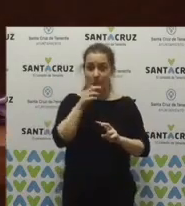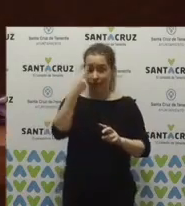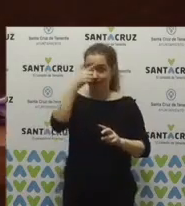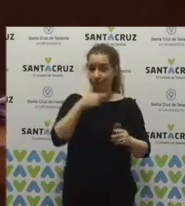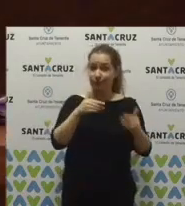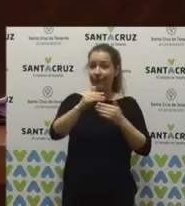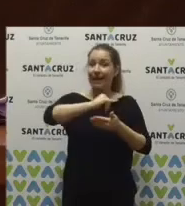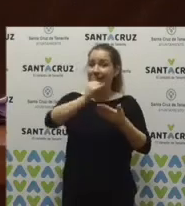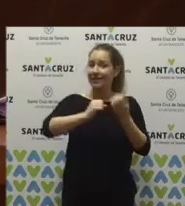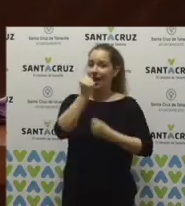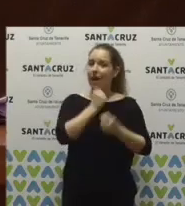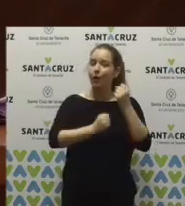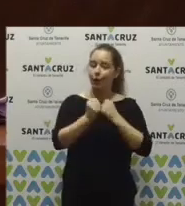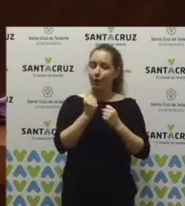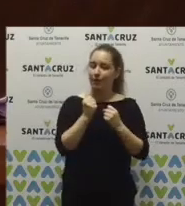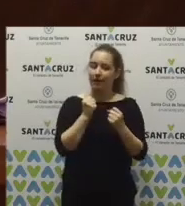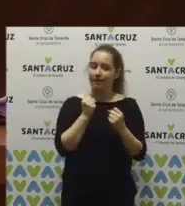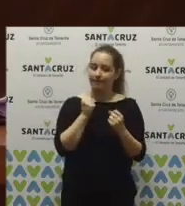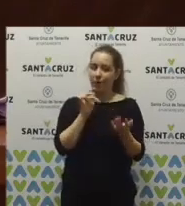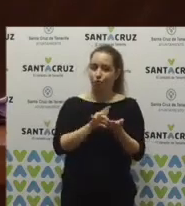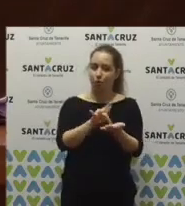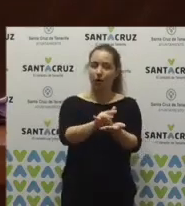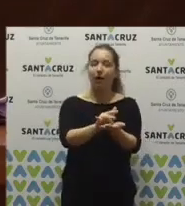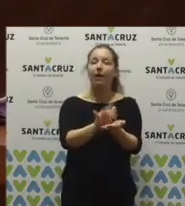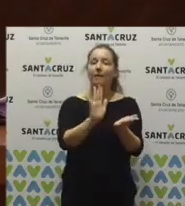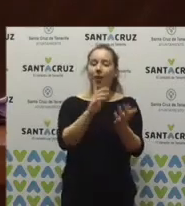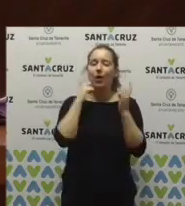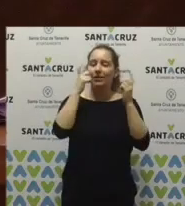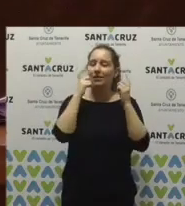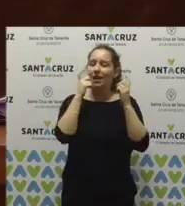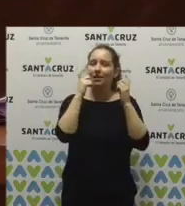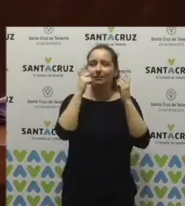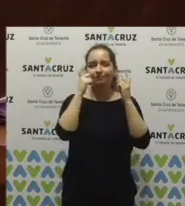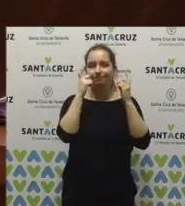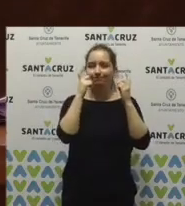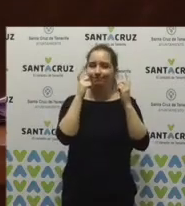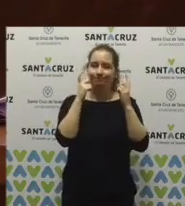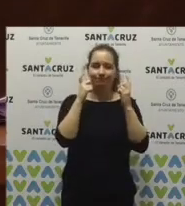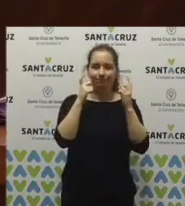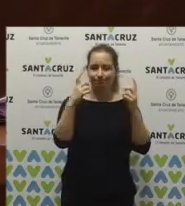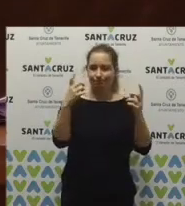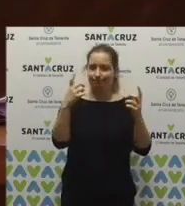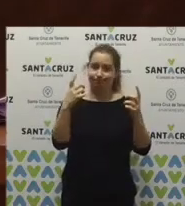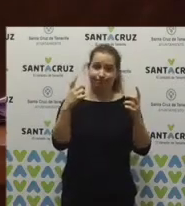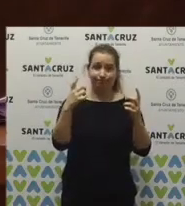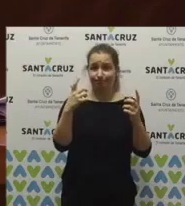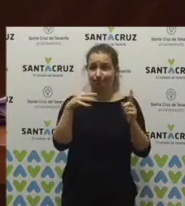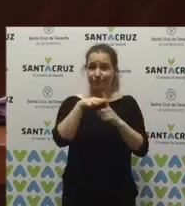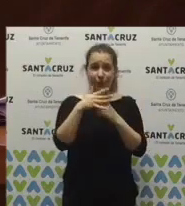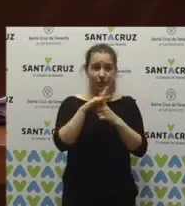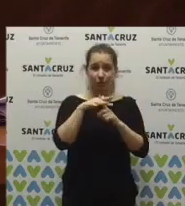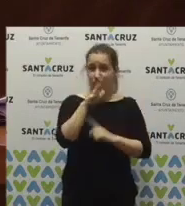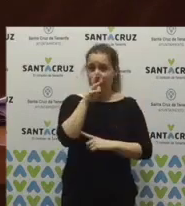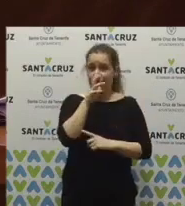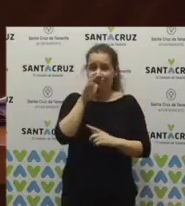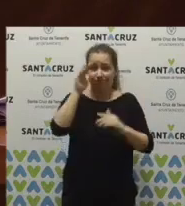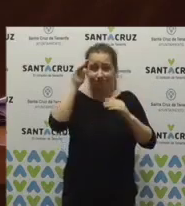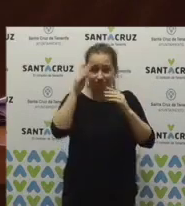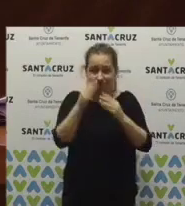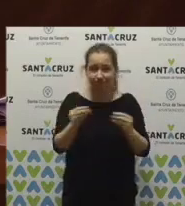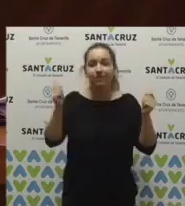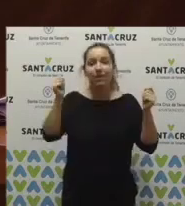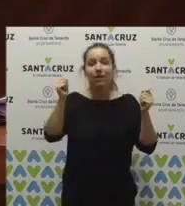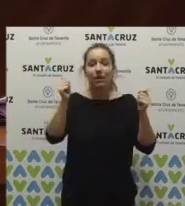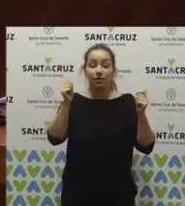leve posible pero creo que ha habido un consenso en entender que los ingresos del ayuntamiento se reducen y las necesidades de nuestras vecinas y vecinos